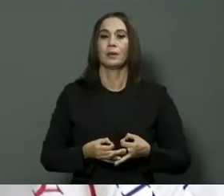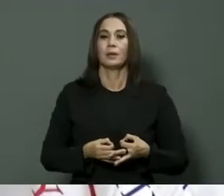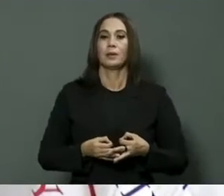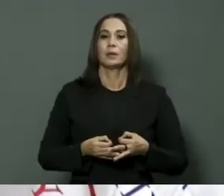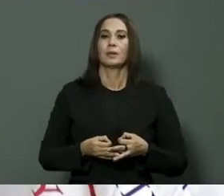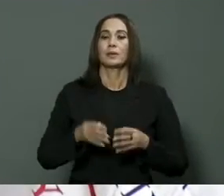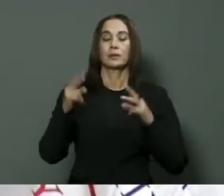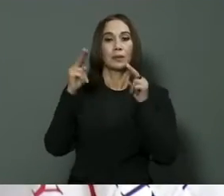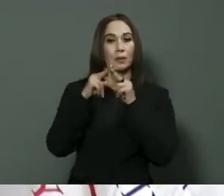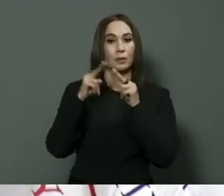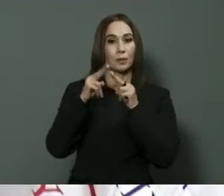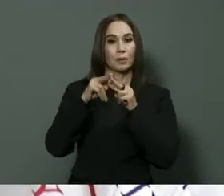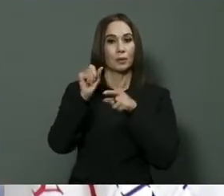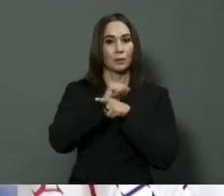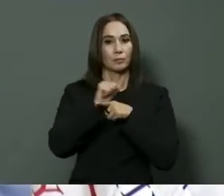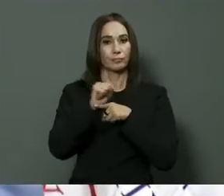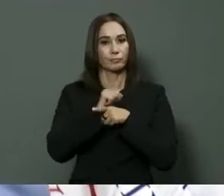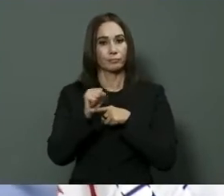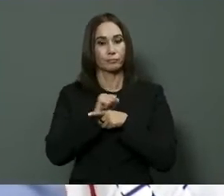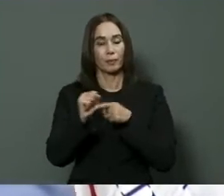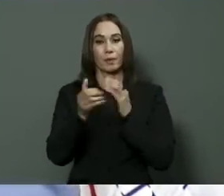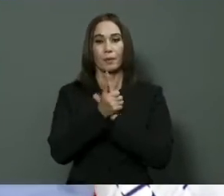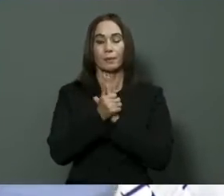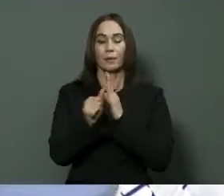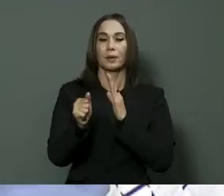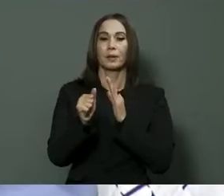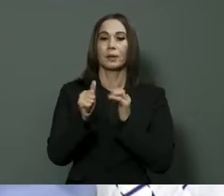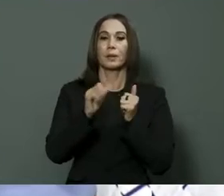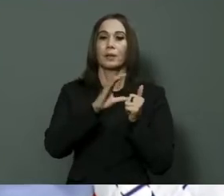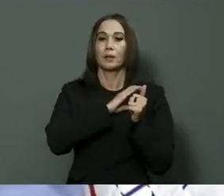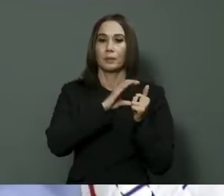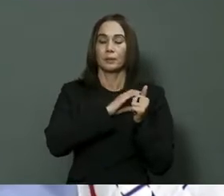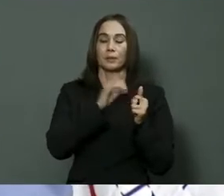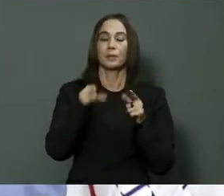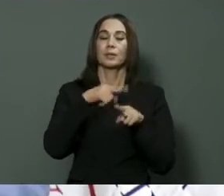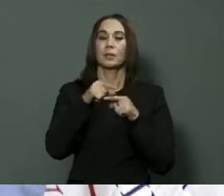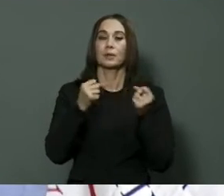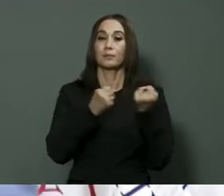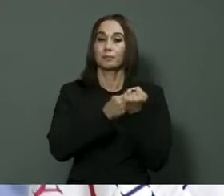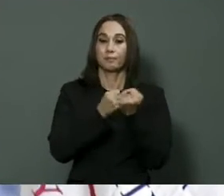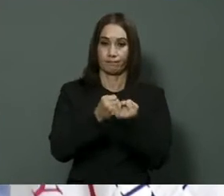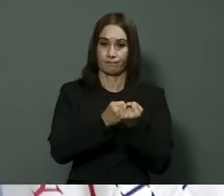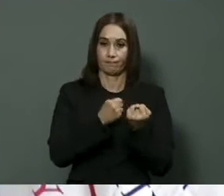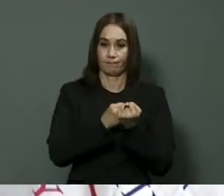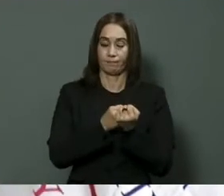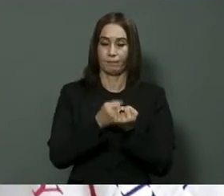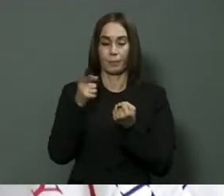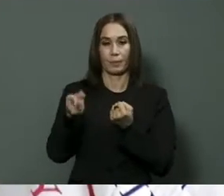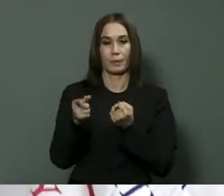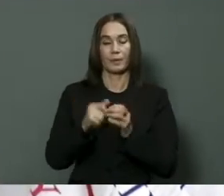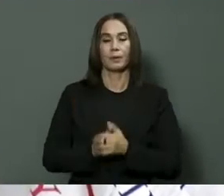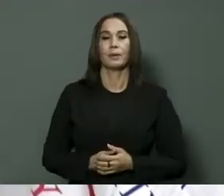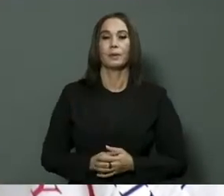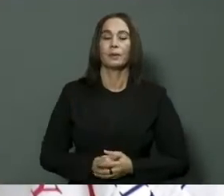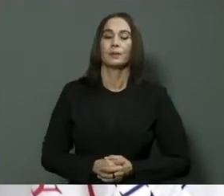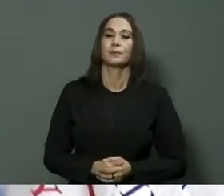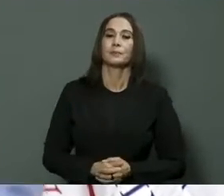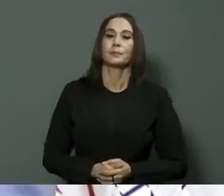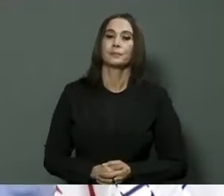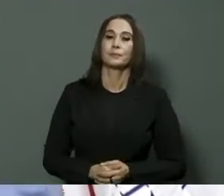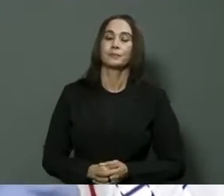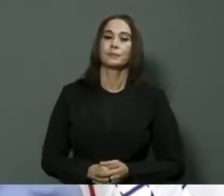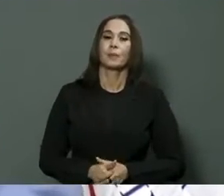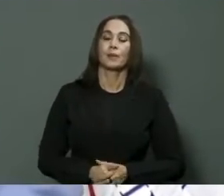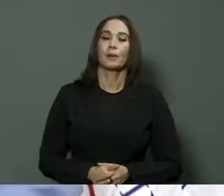también conozca las mejores prácticas policiales para que sirva también de soporte a esta estrategia de seguridad